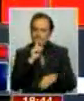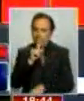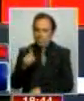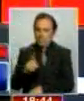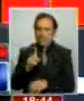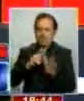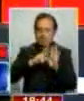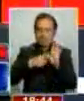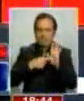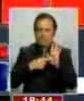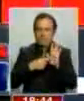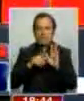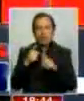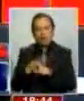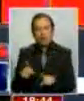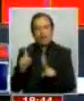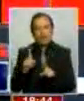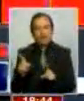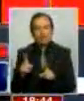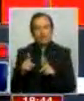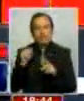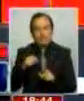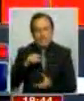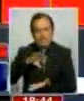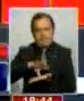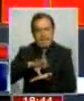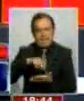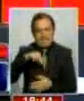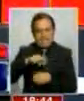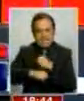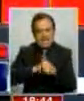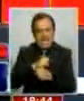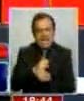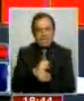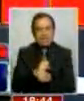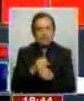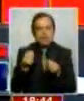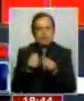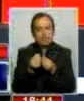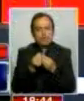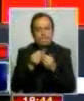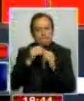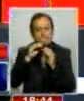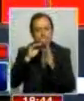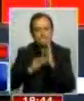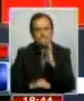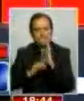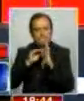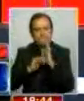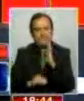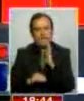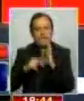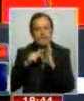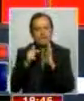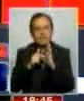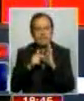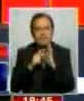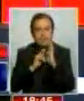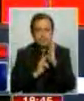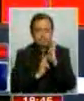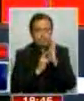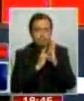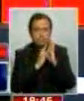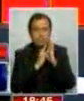la reforma tributaria y hablando de lo que es nuestro país en este año en que se ha corregido a la baja la expectativa de